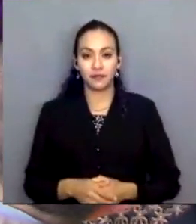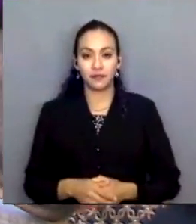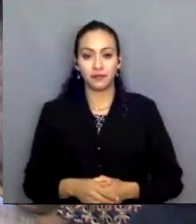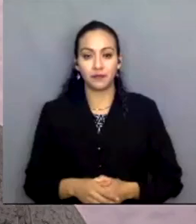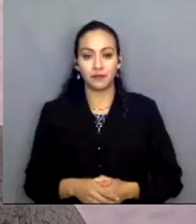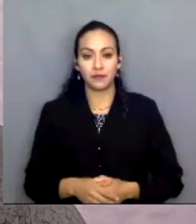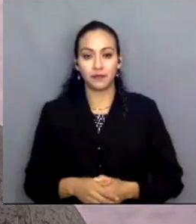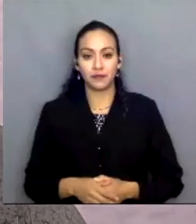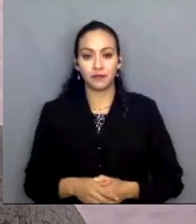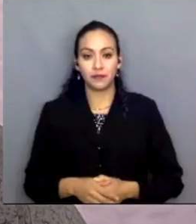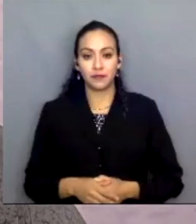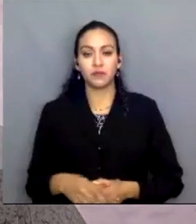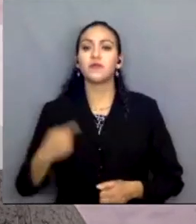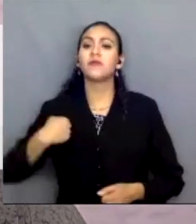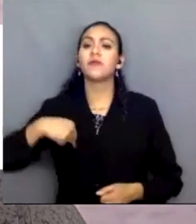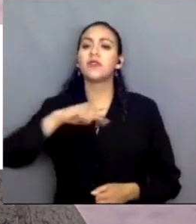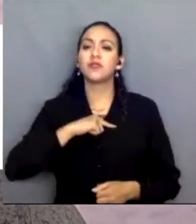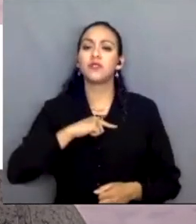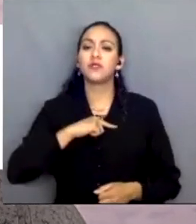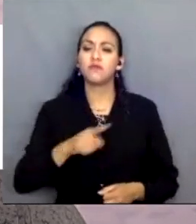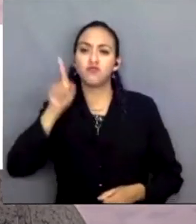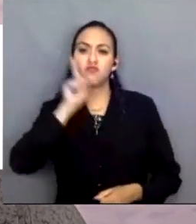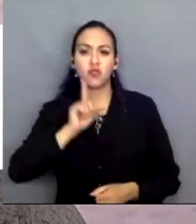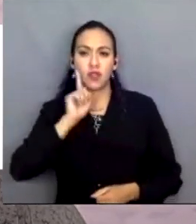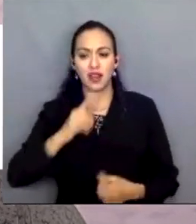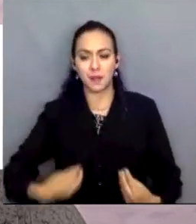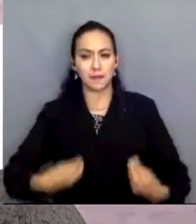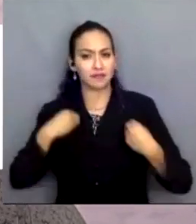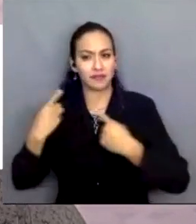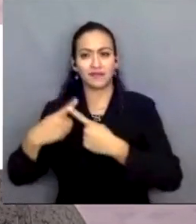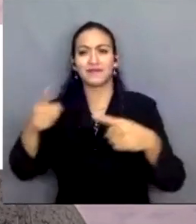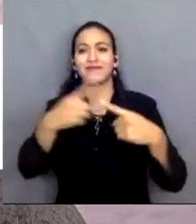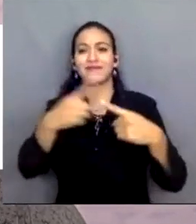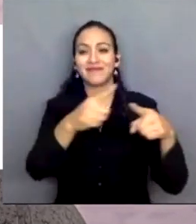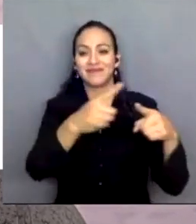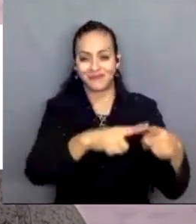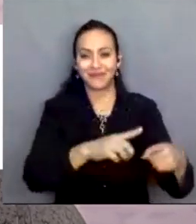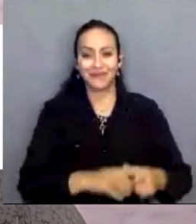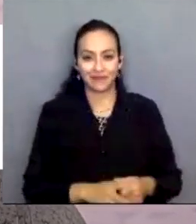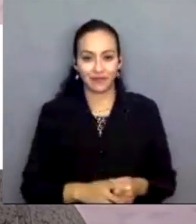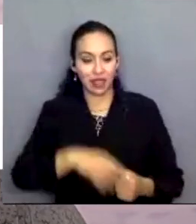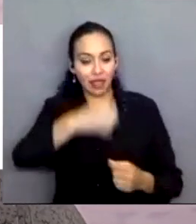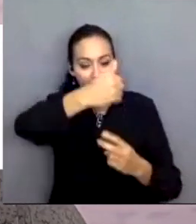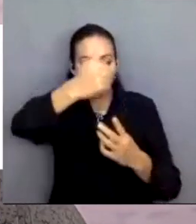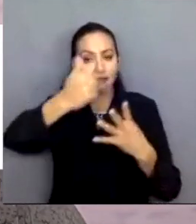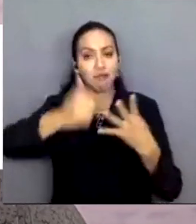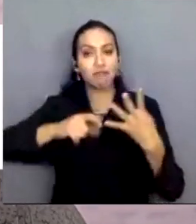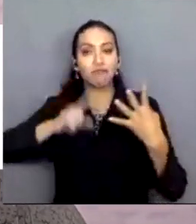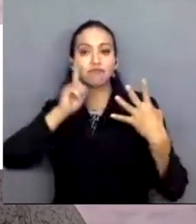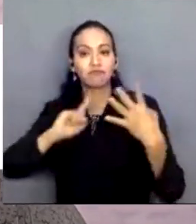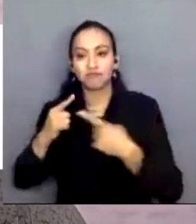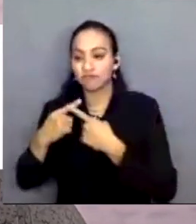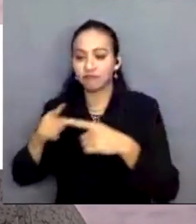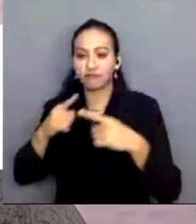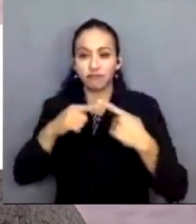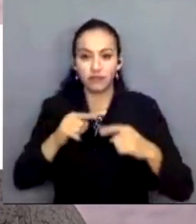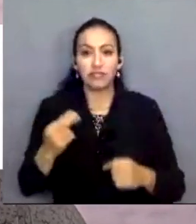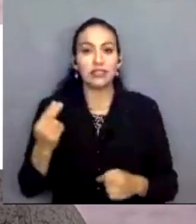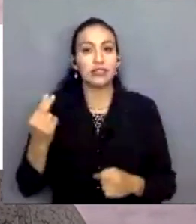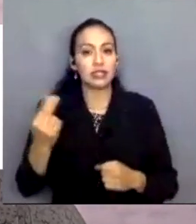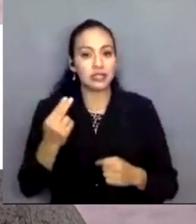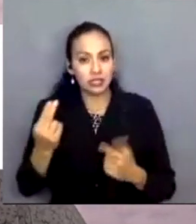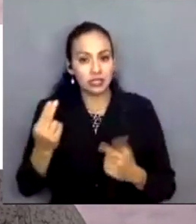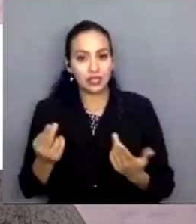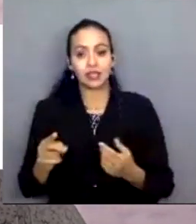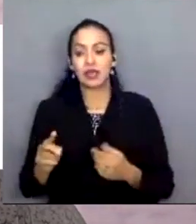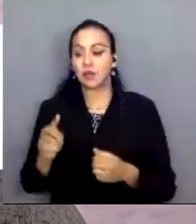sustantivos. Somos mujeres con diferentes realidades, cada una de nosotros, y tenemos